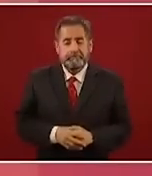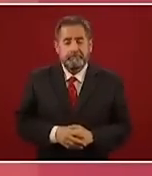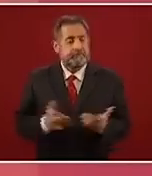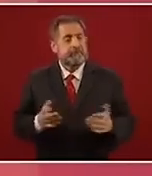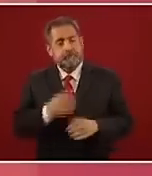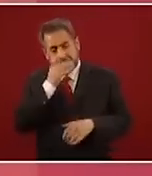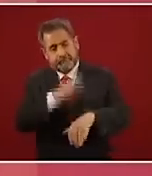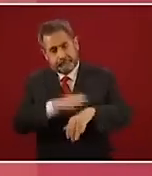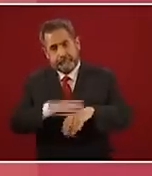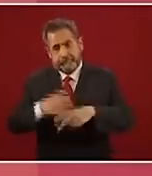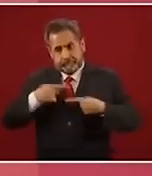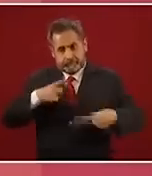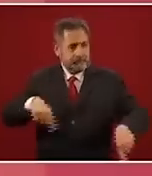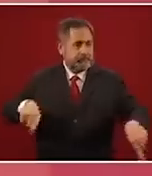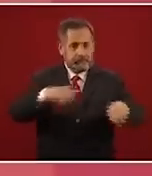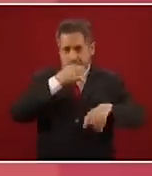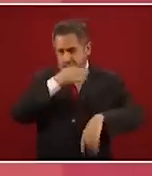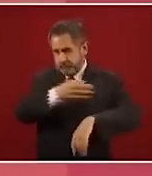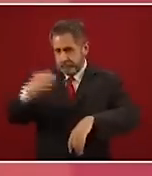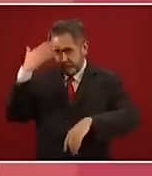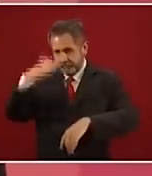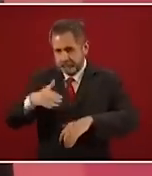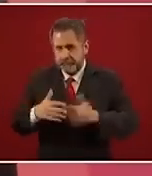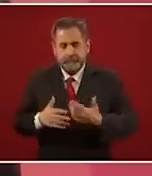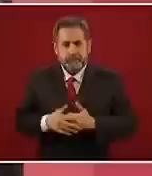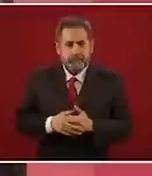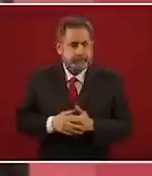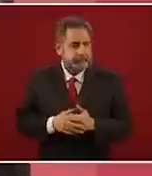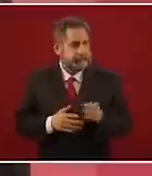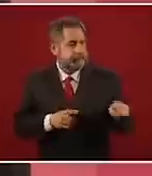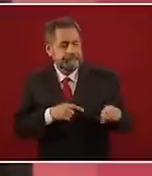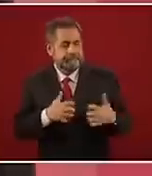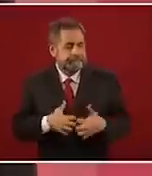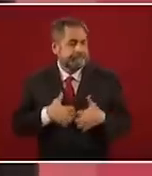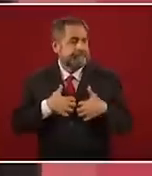nada más decirle a la gente pues que la reacción